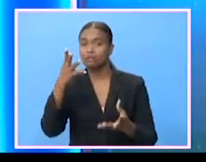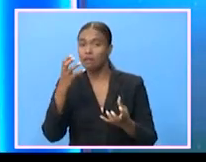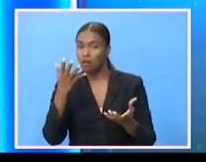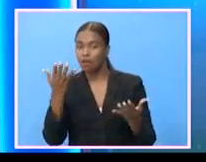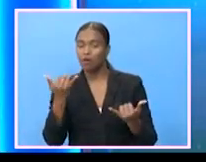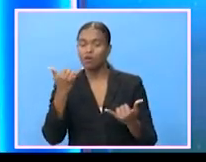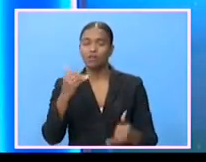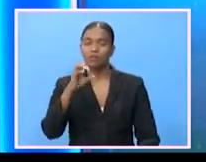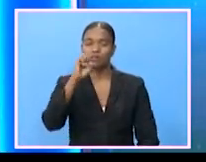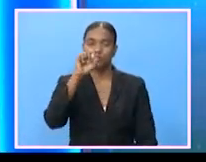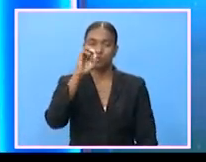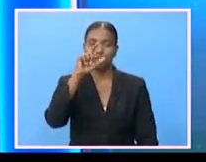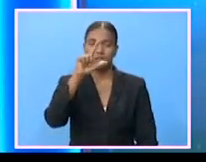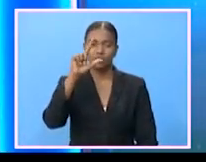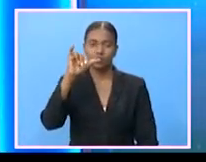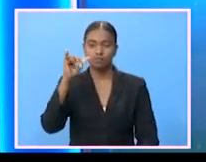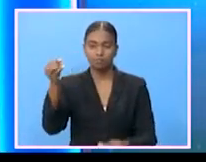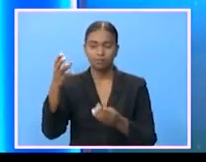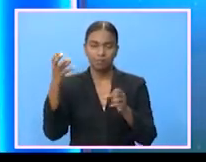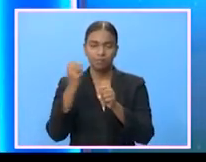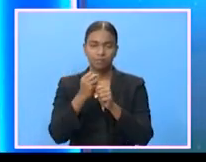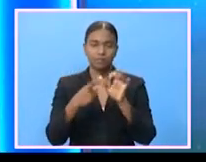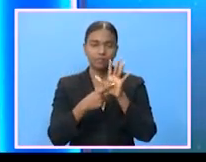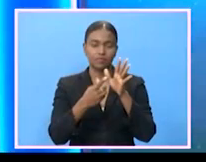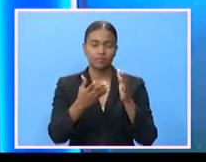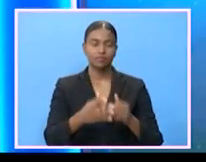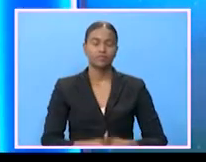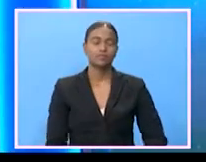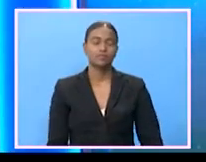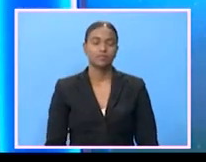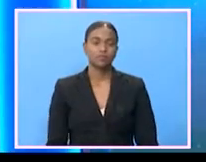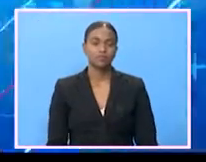Soto nos tiene los detalles en el resumen. Paso contigo, adelante, Solange.